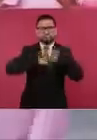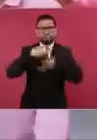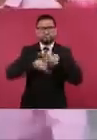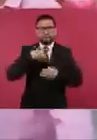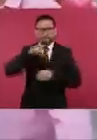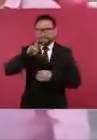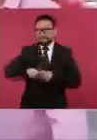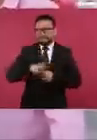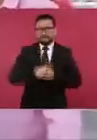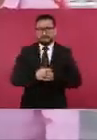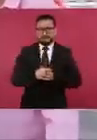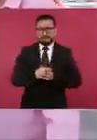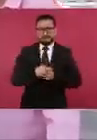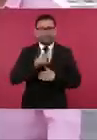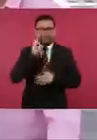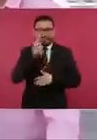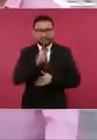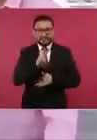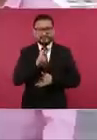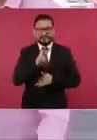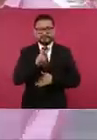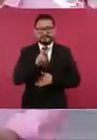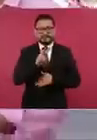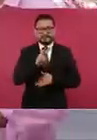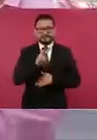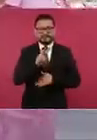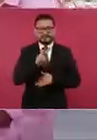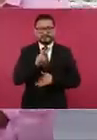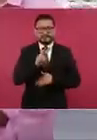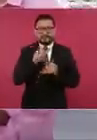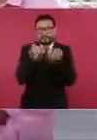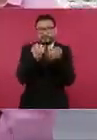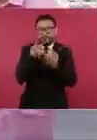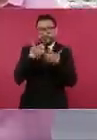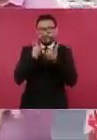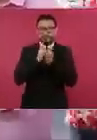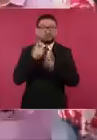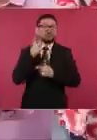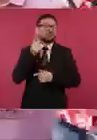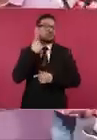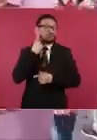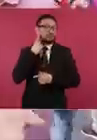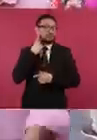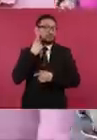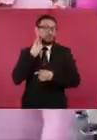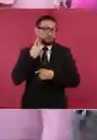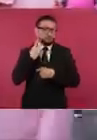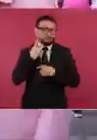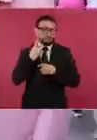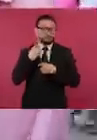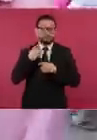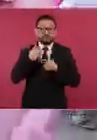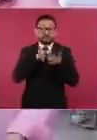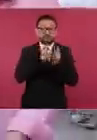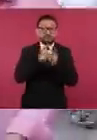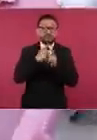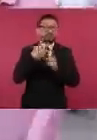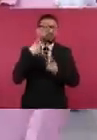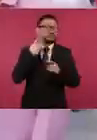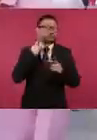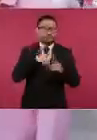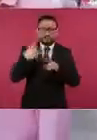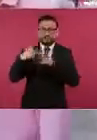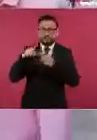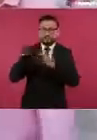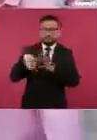verdad. De hecho, los diputados de la oposición en este caso están en contra de